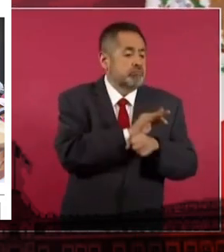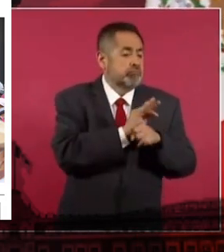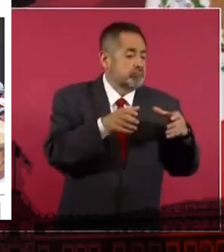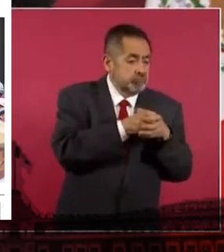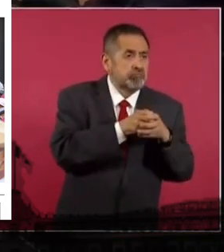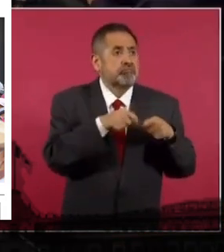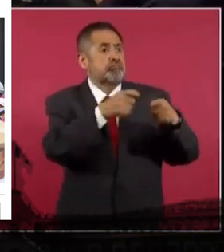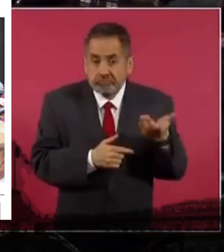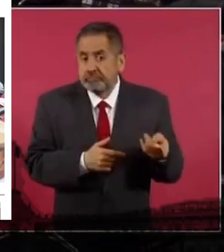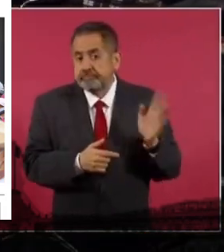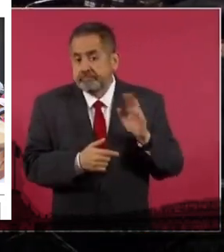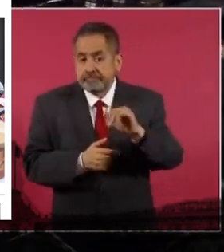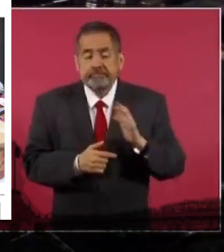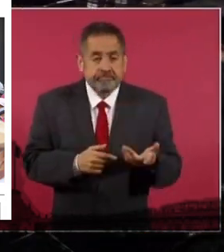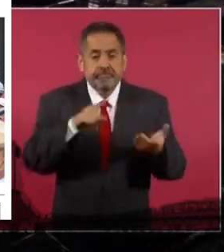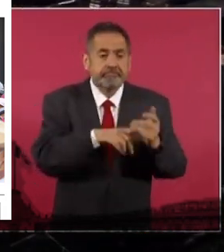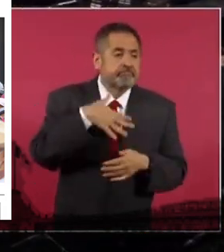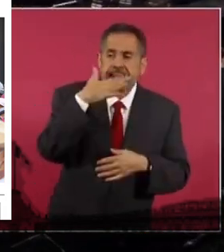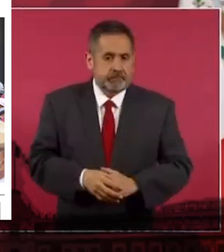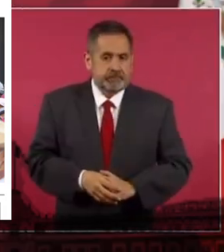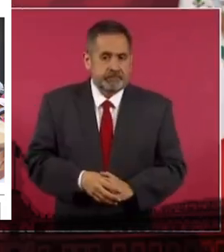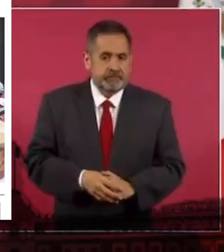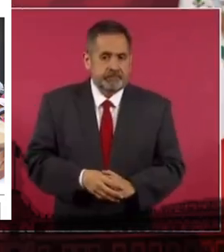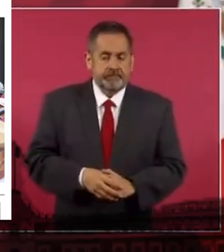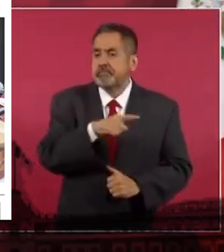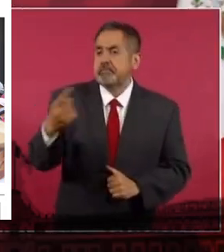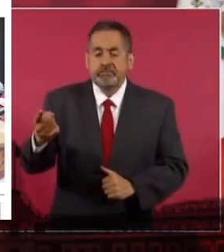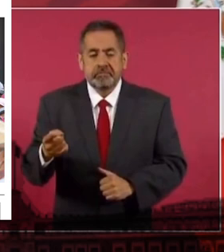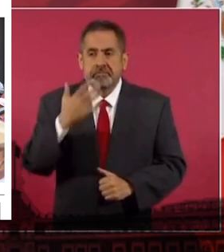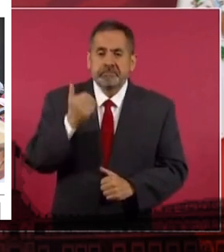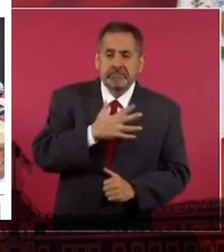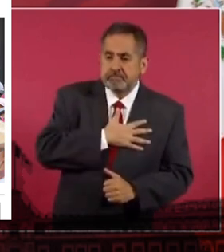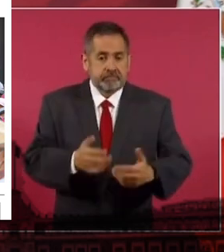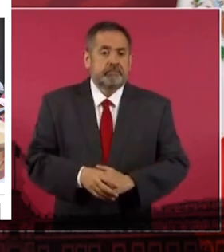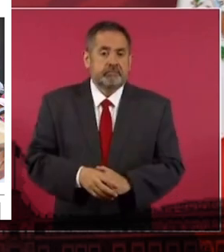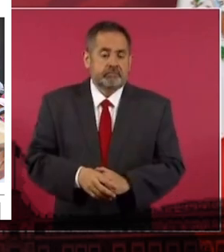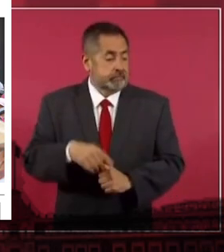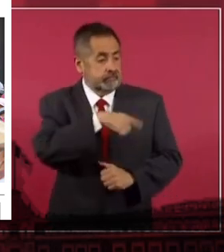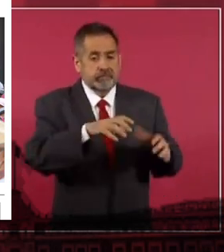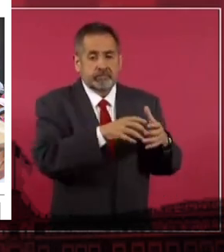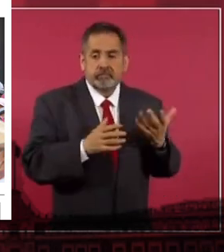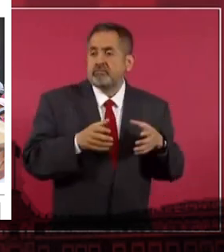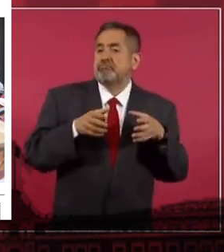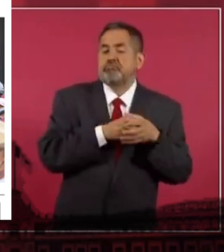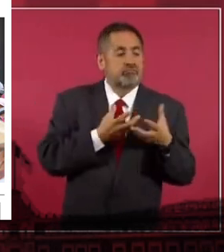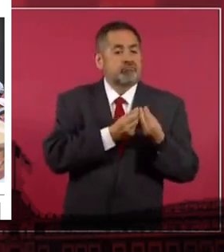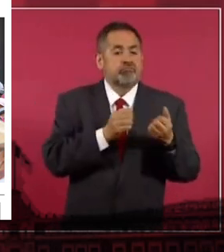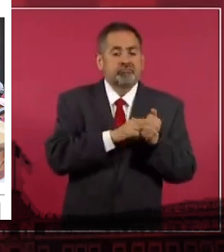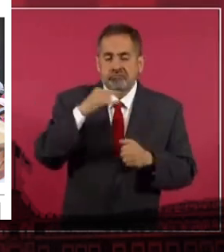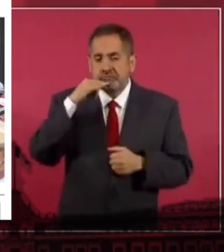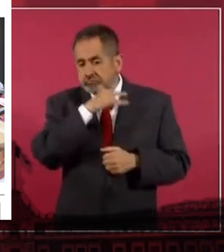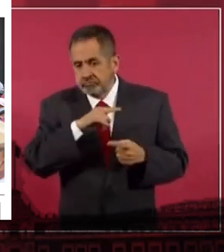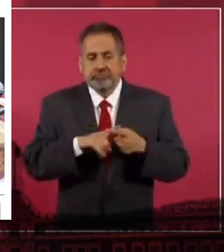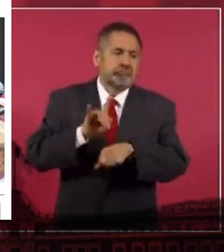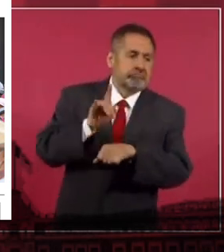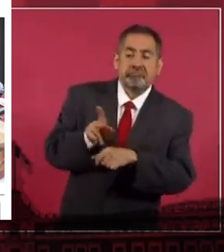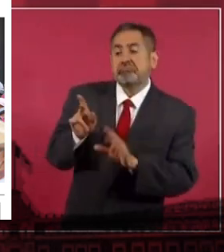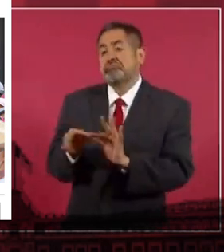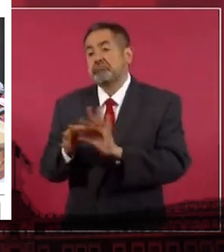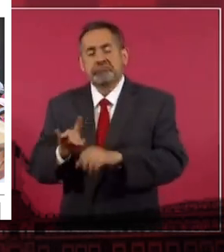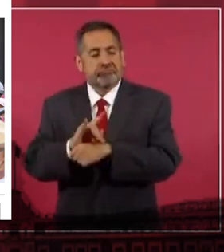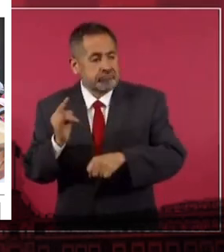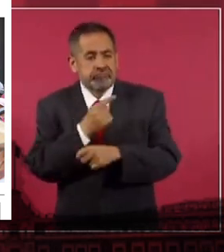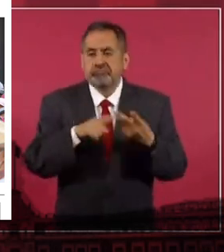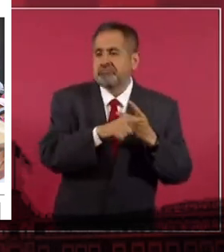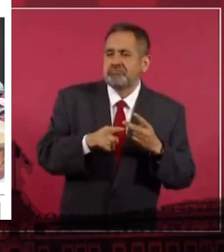minorías, a favor de las privatizaciones, de la corrupción. No le tienen amor al pueblo. Son partidarios de la hipocresía, de la simulación.